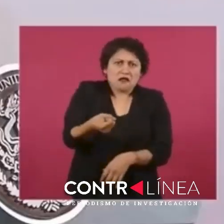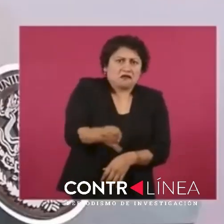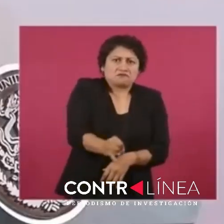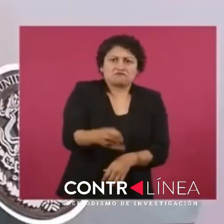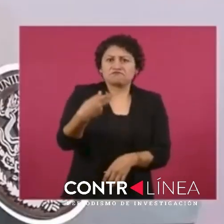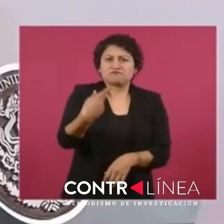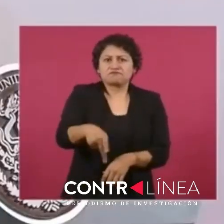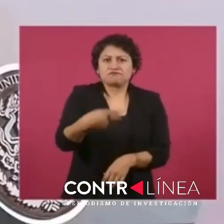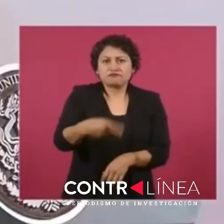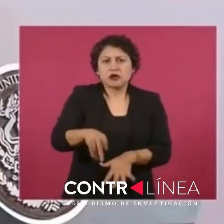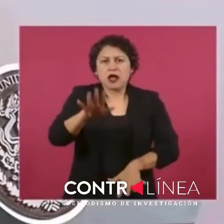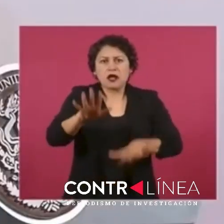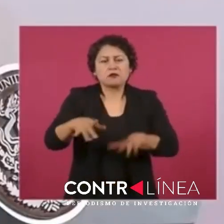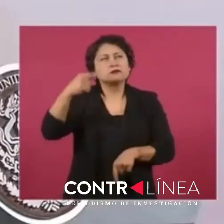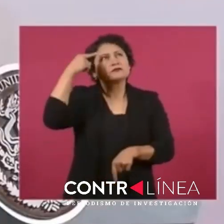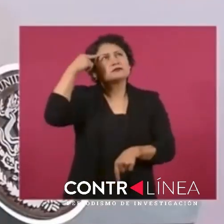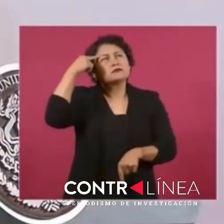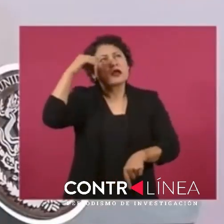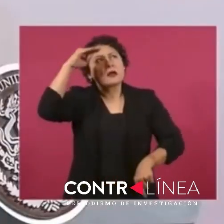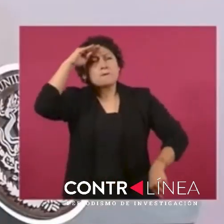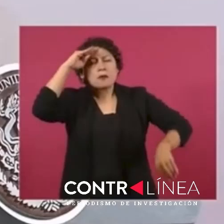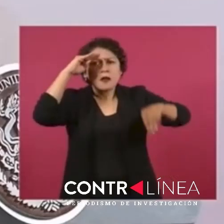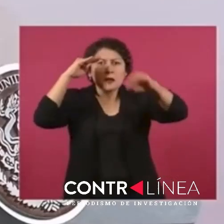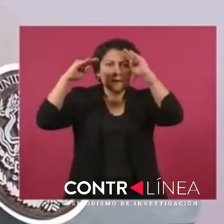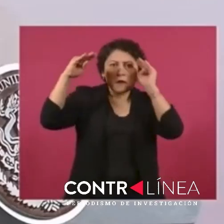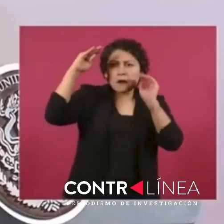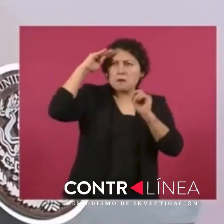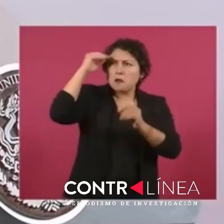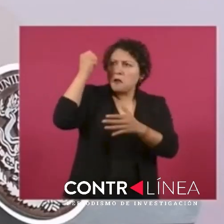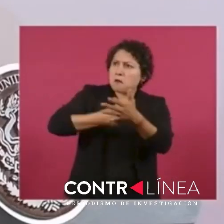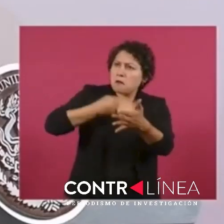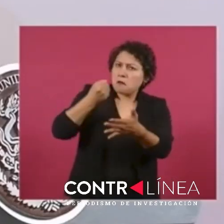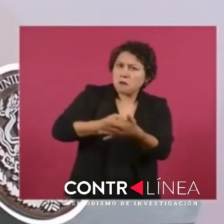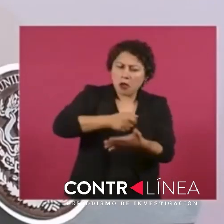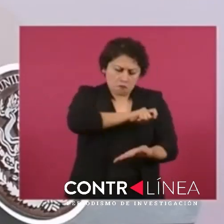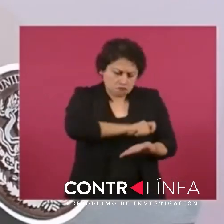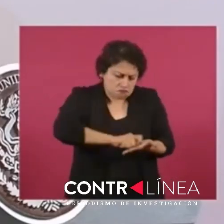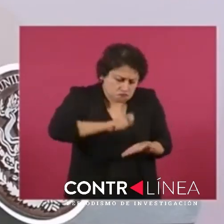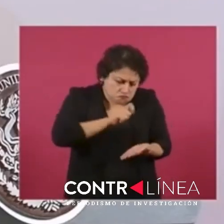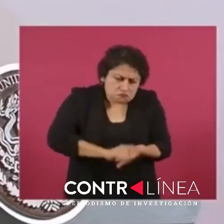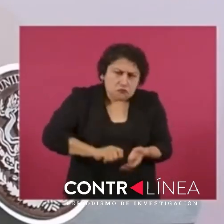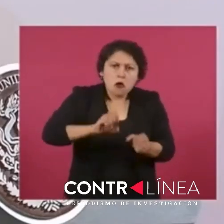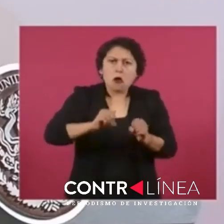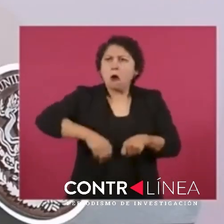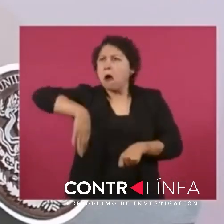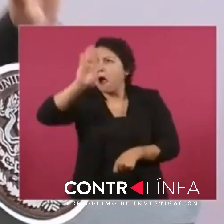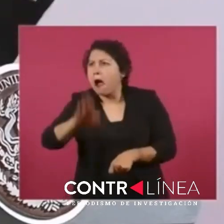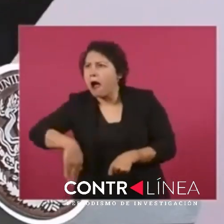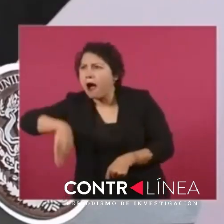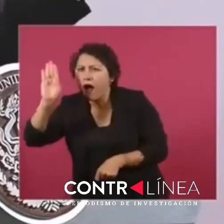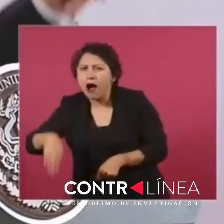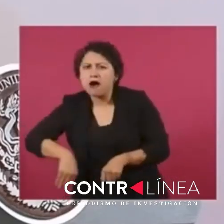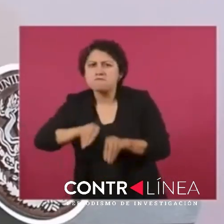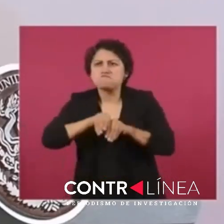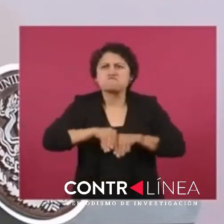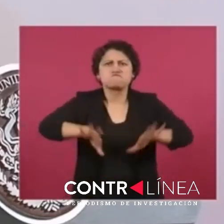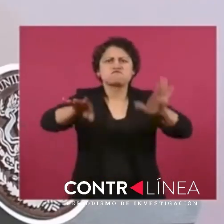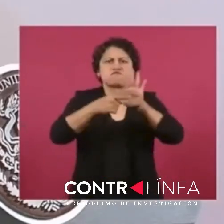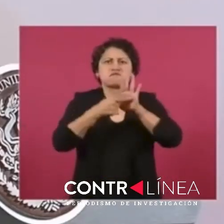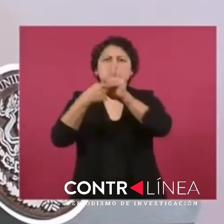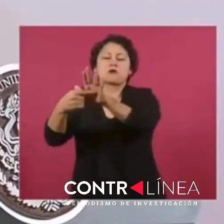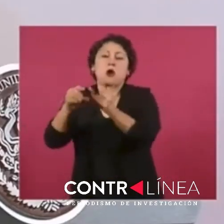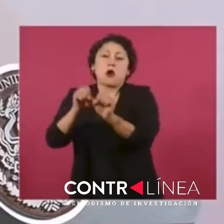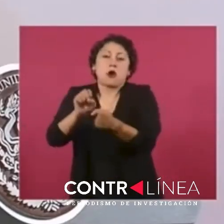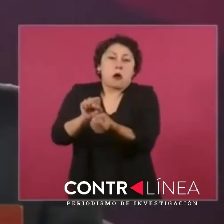la pancarta, quien haga las pintas, aunque sea en el Imperio Romano, o que ponga sus dacibaos, sus papeles,